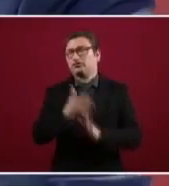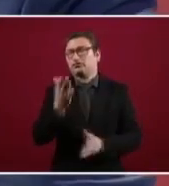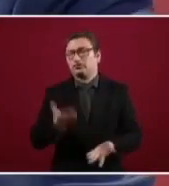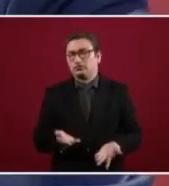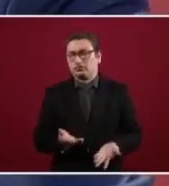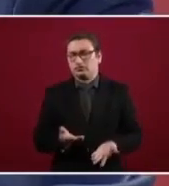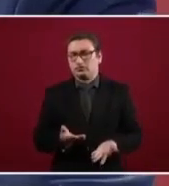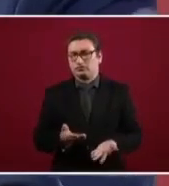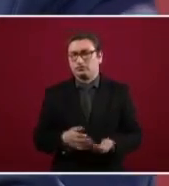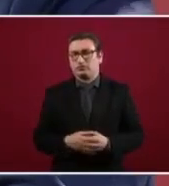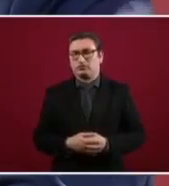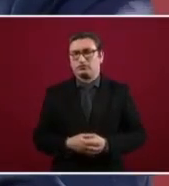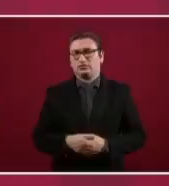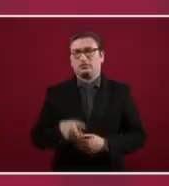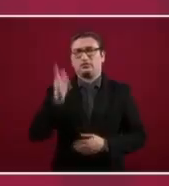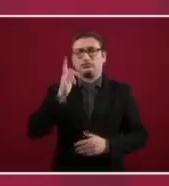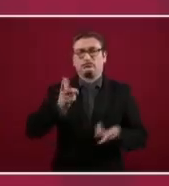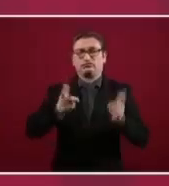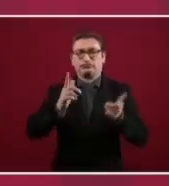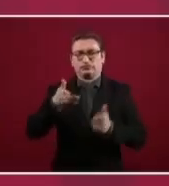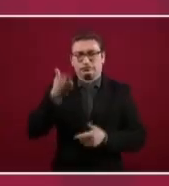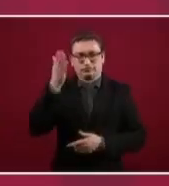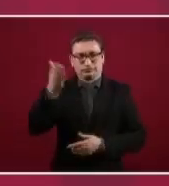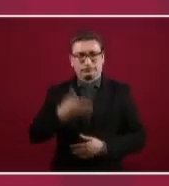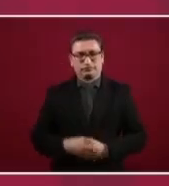a san antonio texas